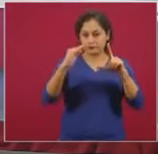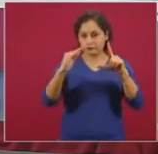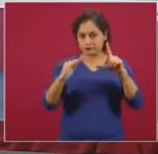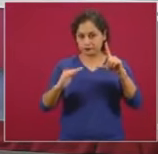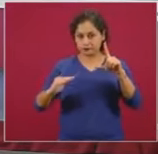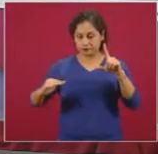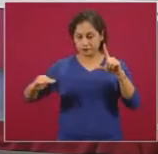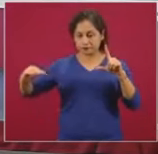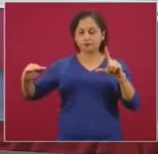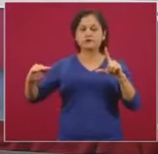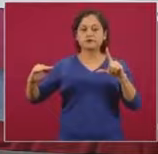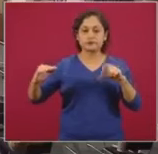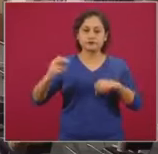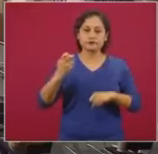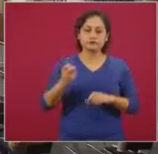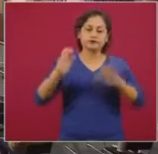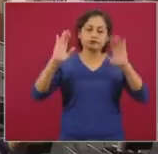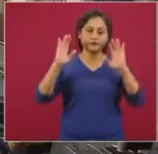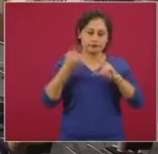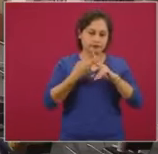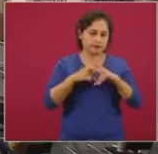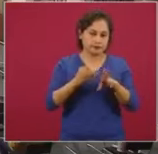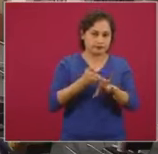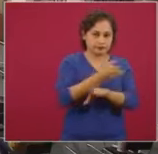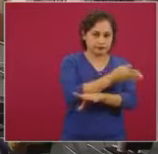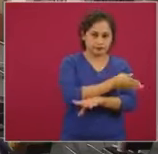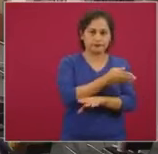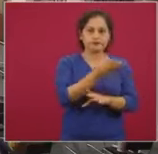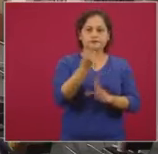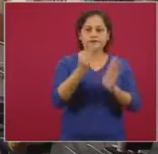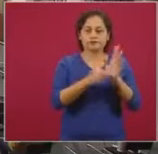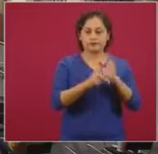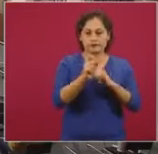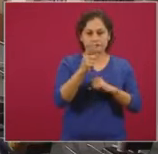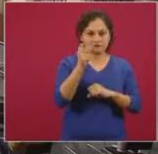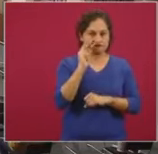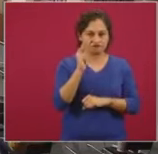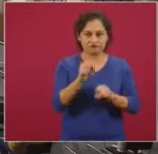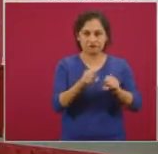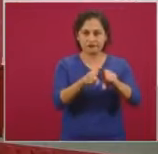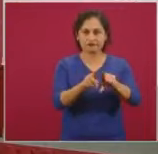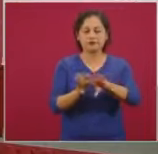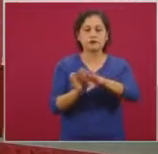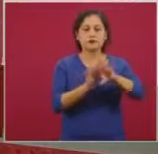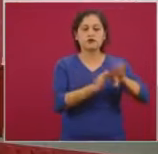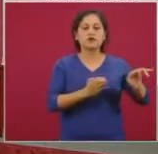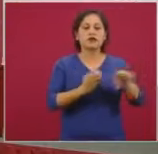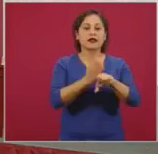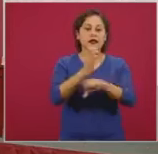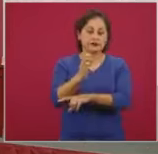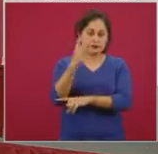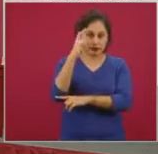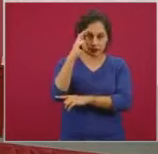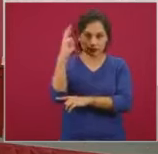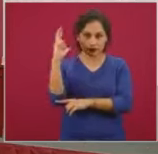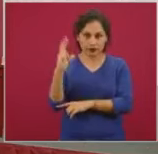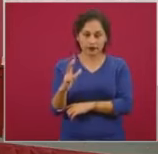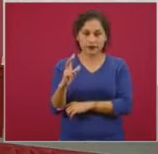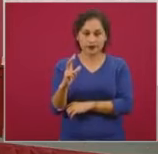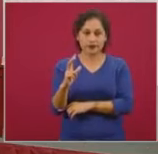que se ha observado desde principio de año. La siguiente, por favor. El estado de Hidalgo también, de